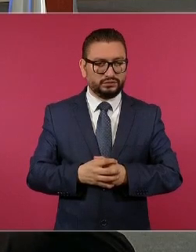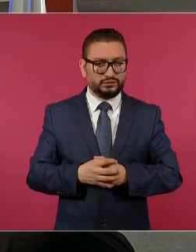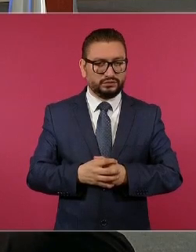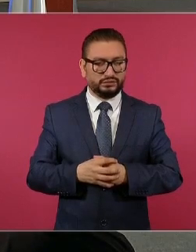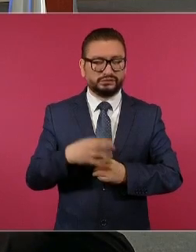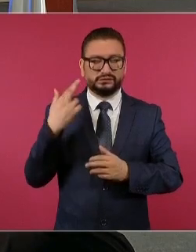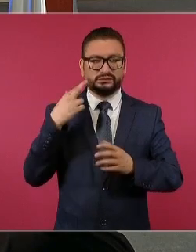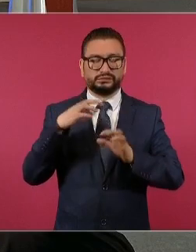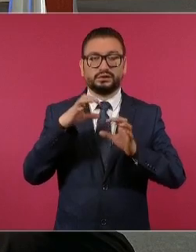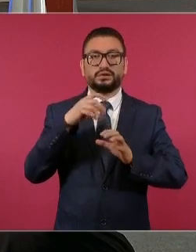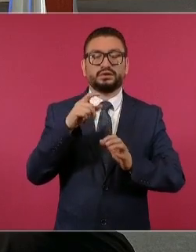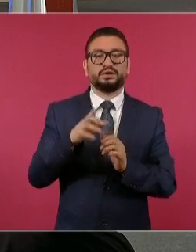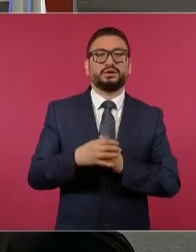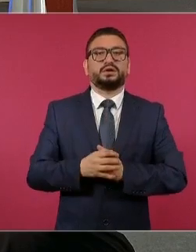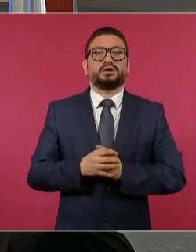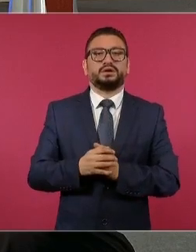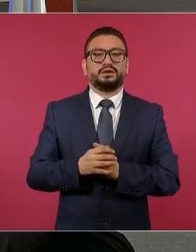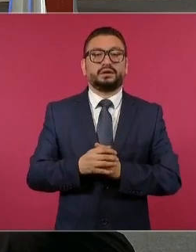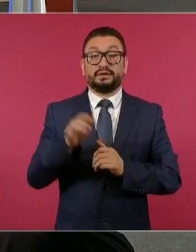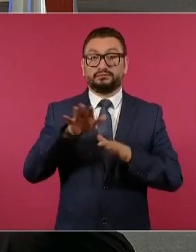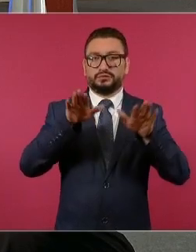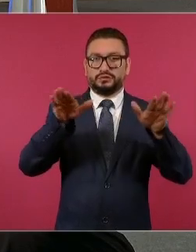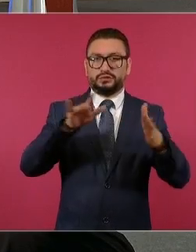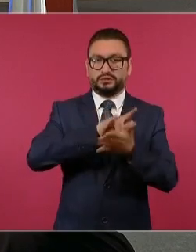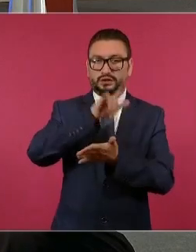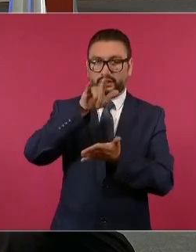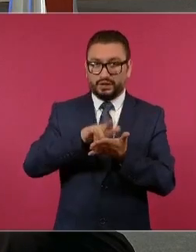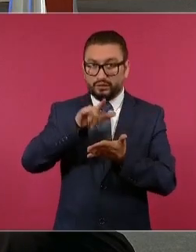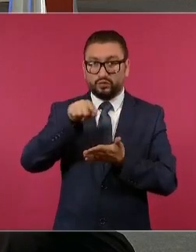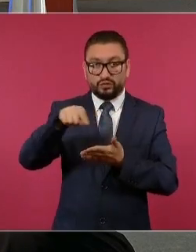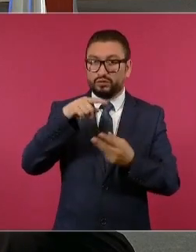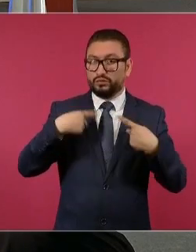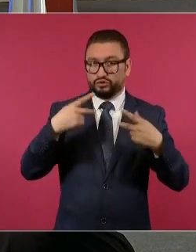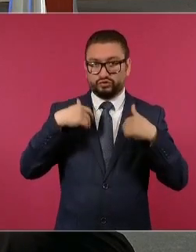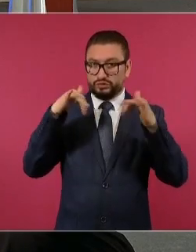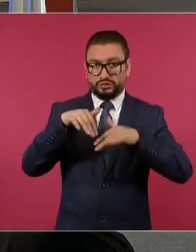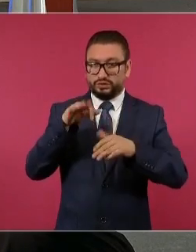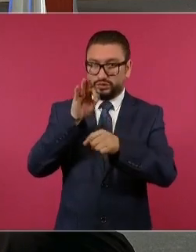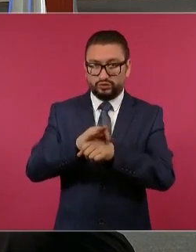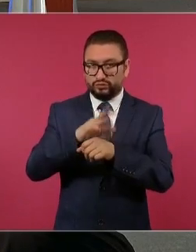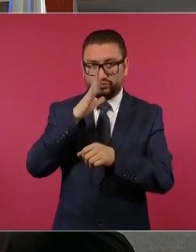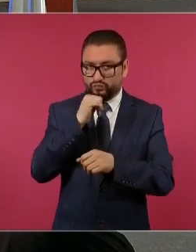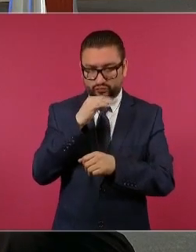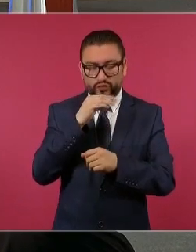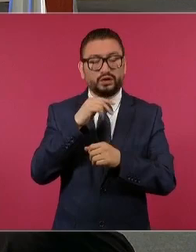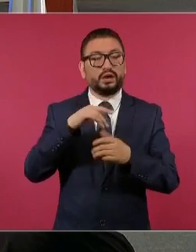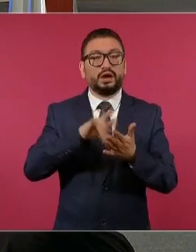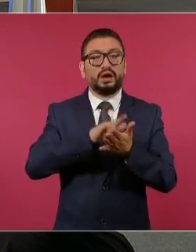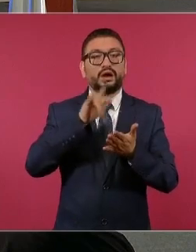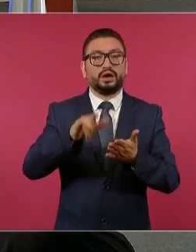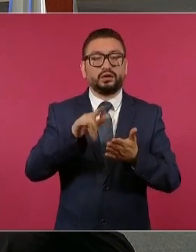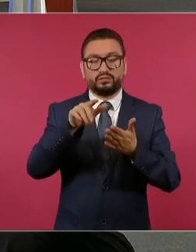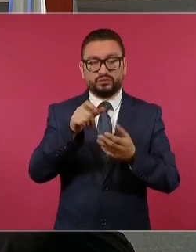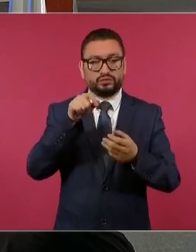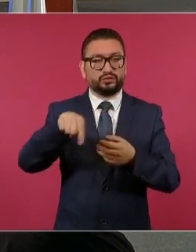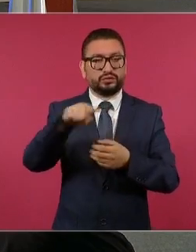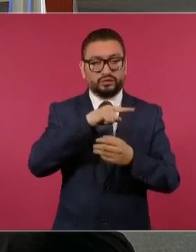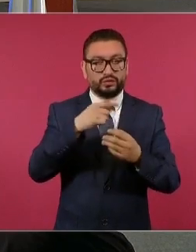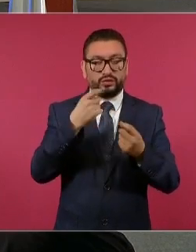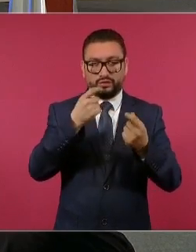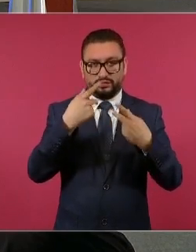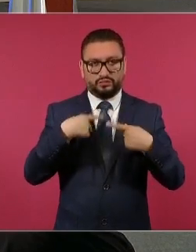de no tener confirmado ese vuelo, porque los aeropuertos no son refugios. Los aeropuertos están destinados para atenderles y estamos en